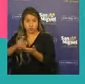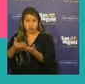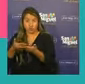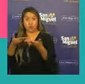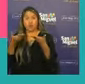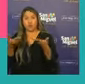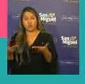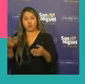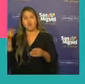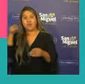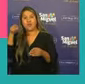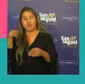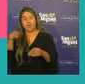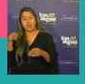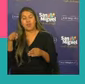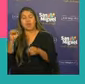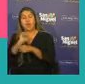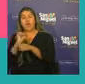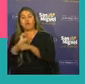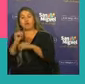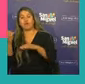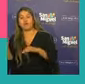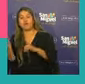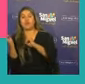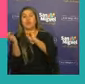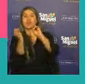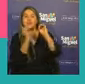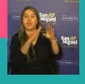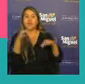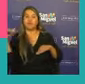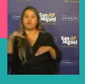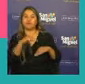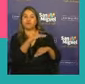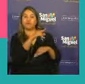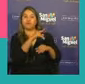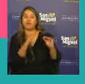se les entregan sus medicamentos. Eso más o menos